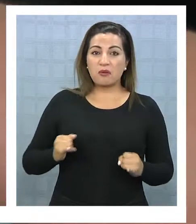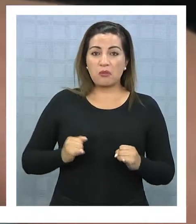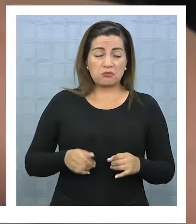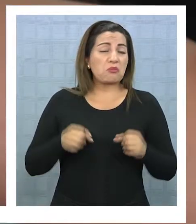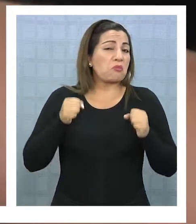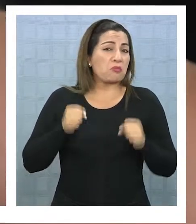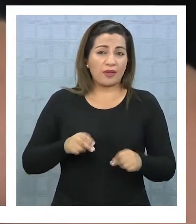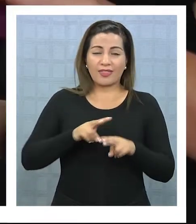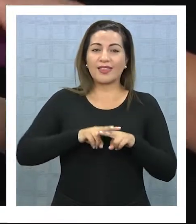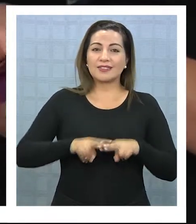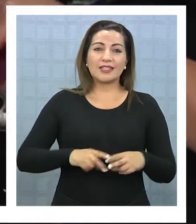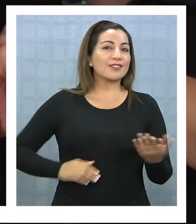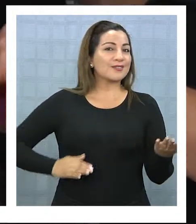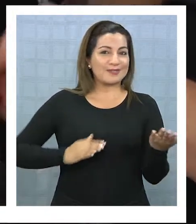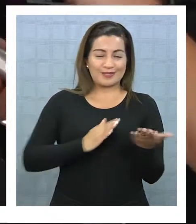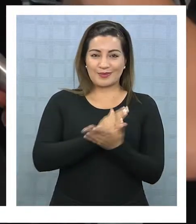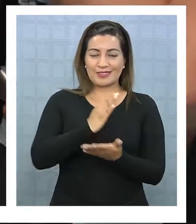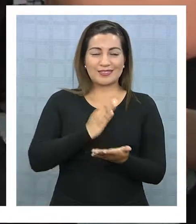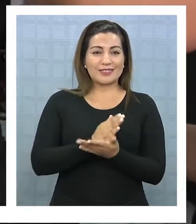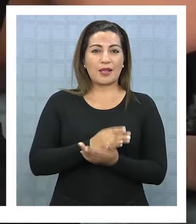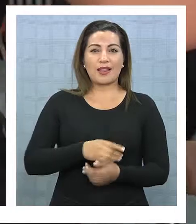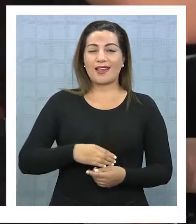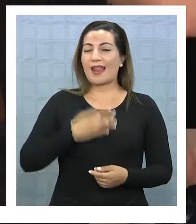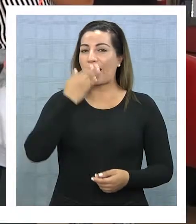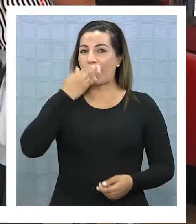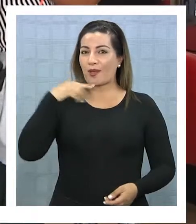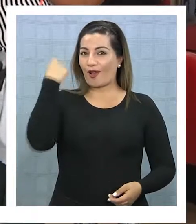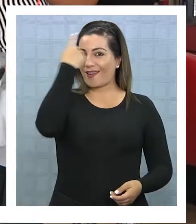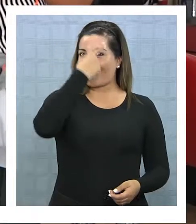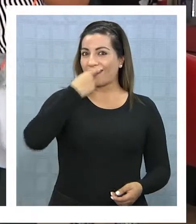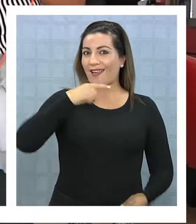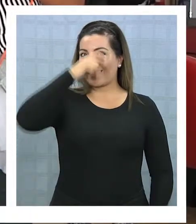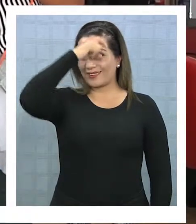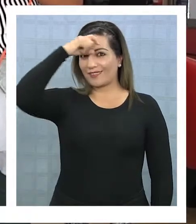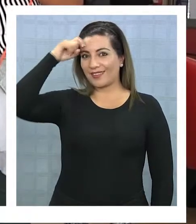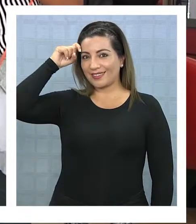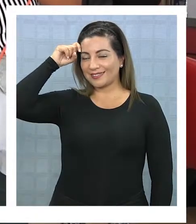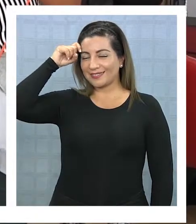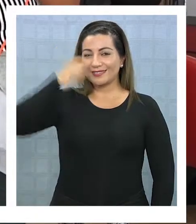válidos a la hora de comenzar con la mejor cara esta temporada.